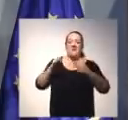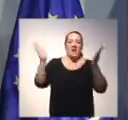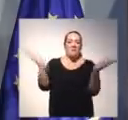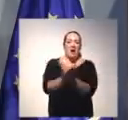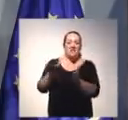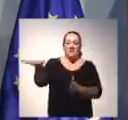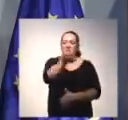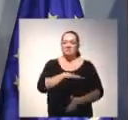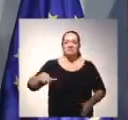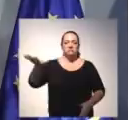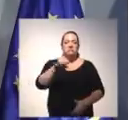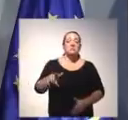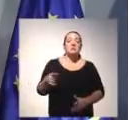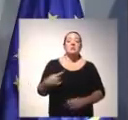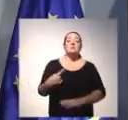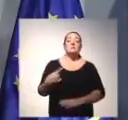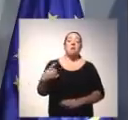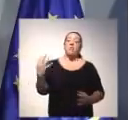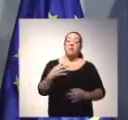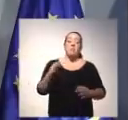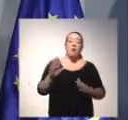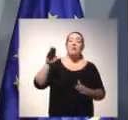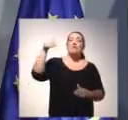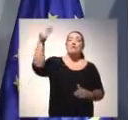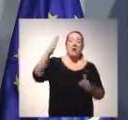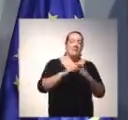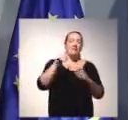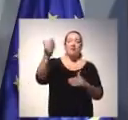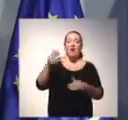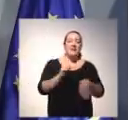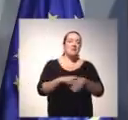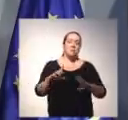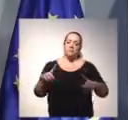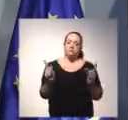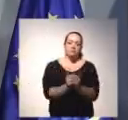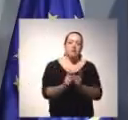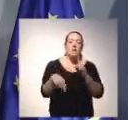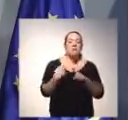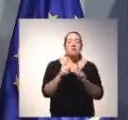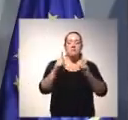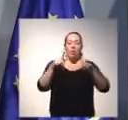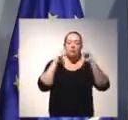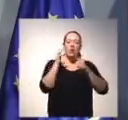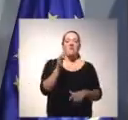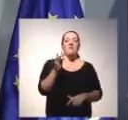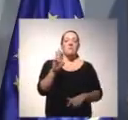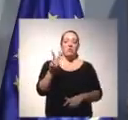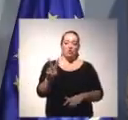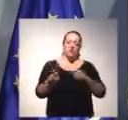que es la de permanecer el menor tiempo posible en los espacios abiertos y el uso de mascarillas